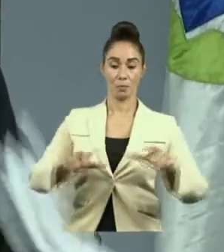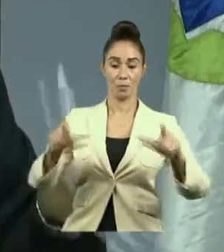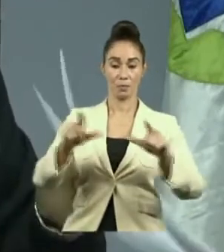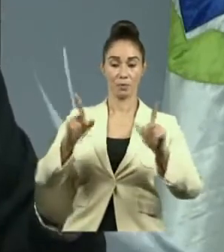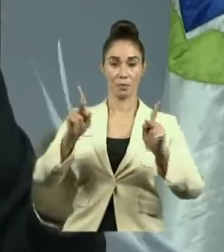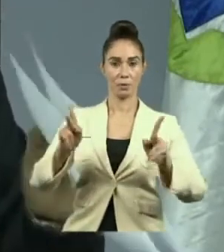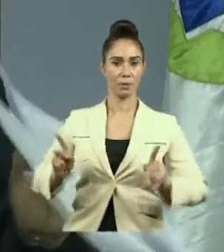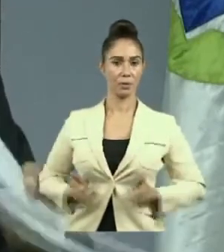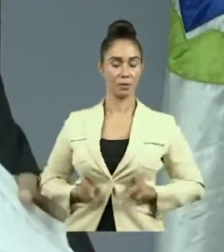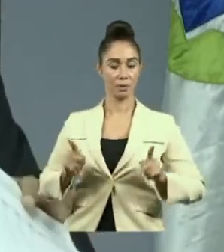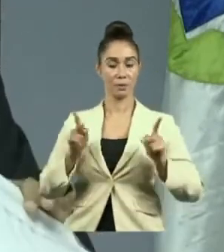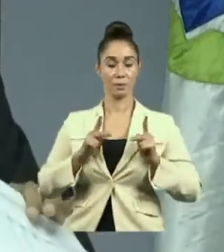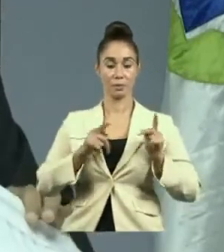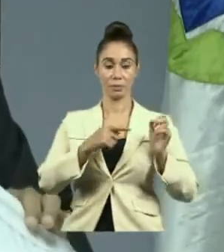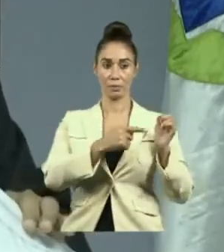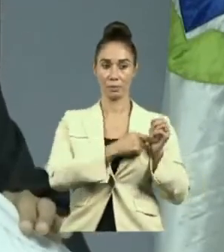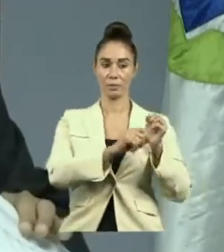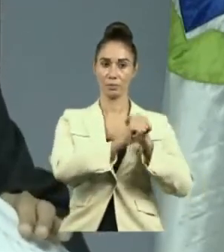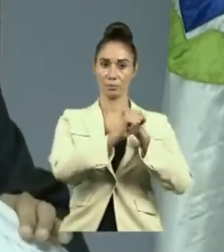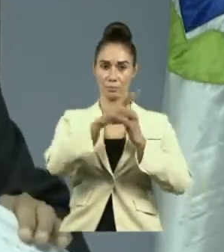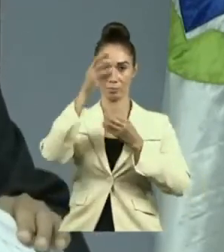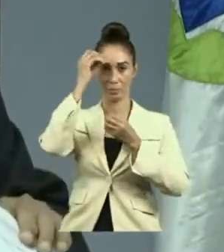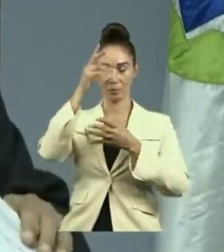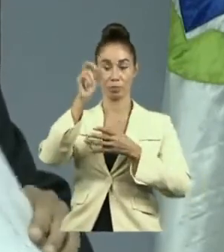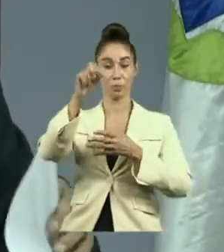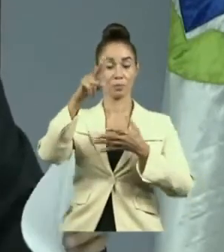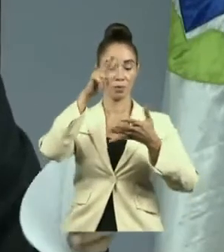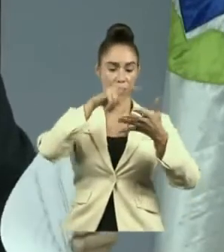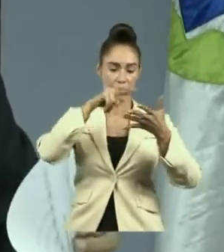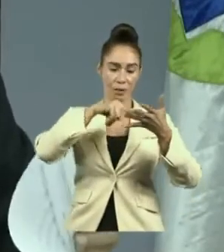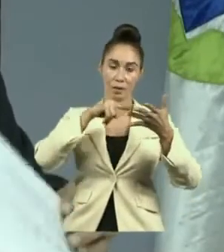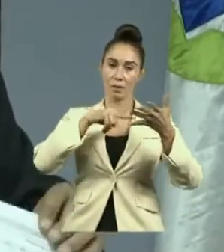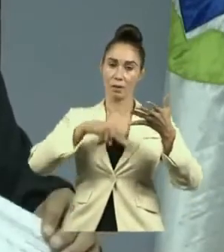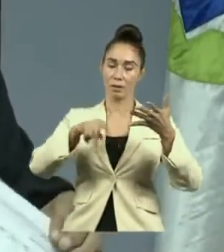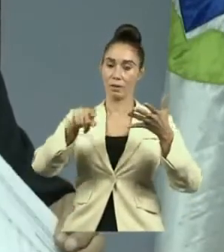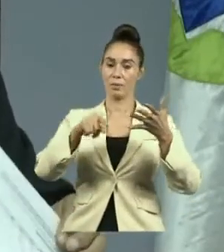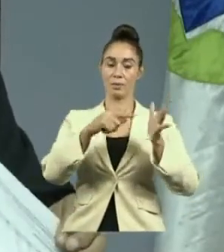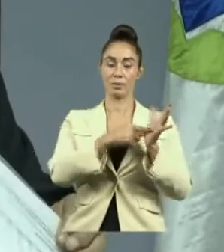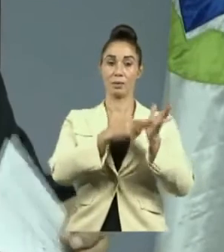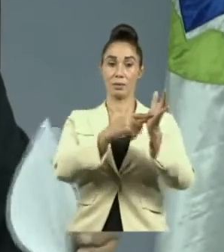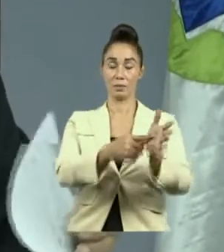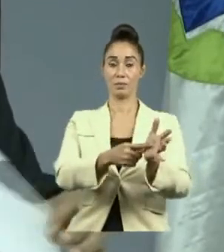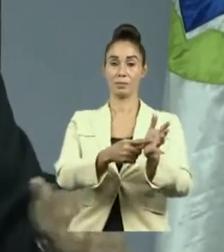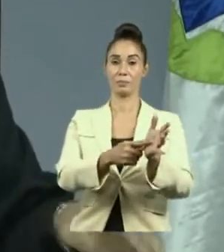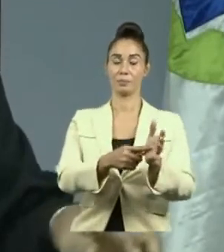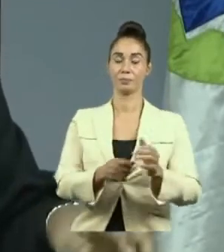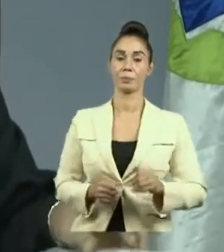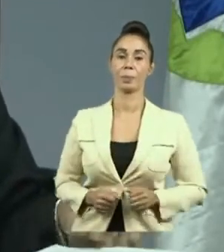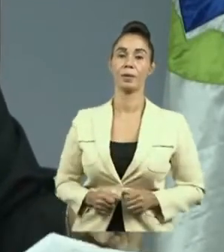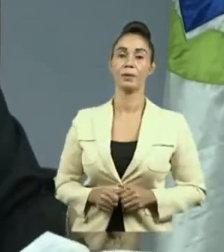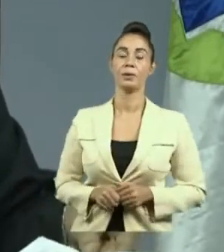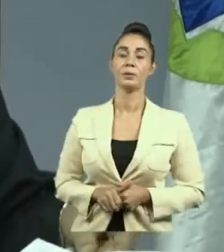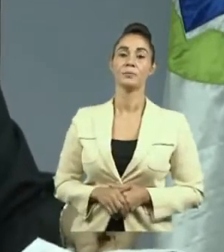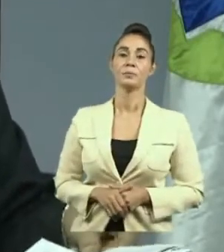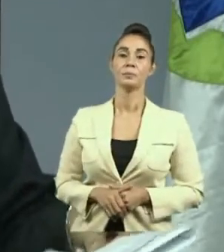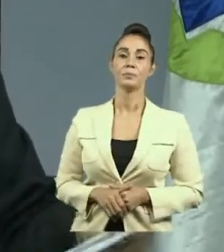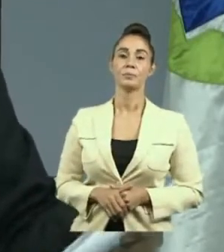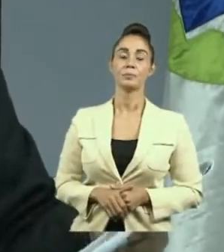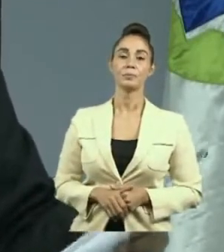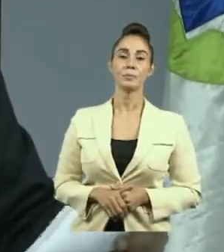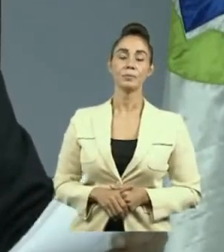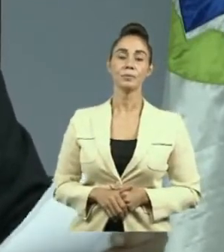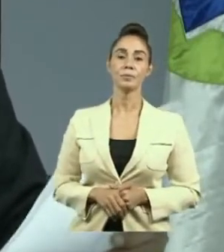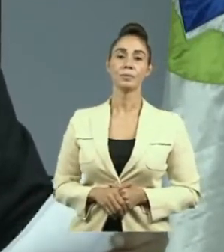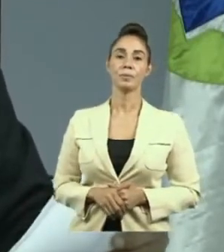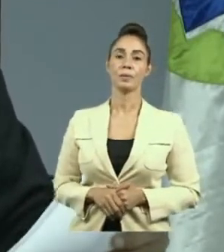y está ahí en el boletín que usted puedes revisar y tener el dato exacto de lo que está pasando de dónde